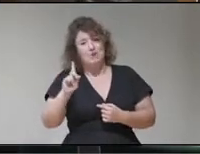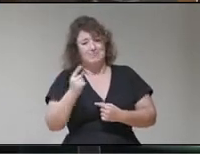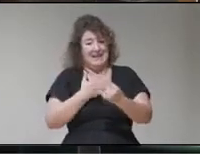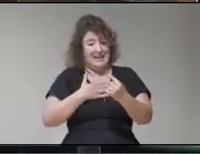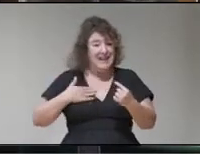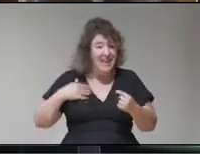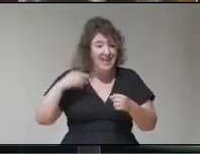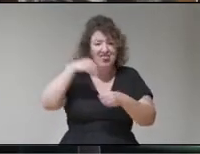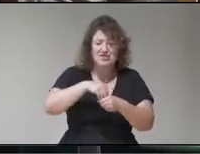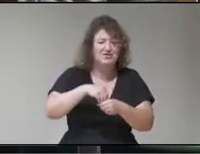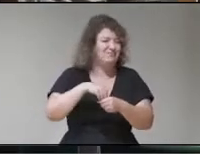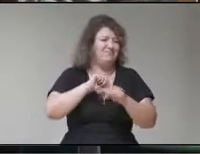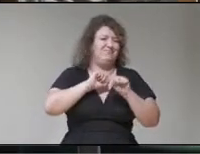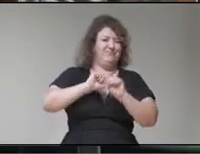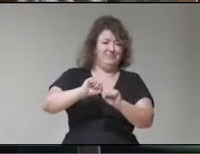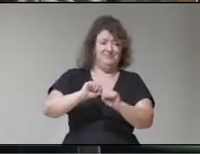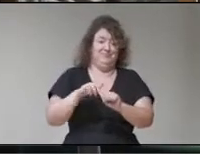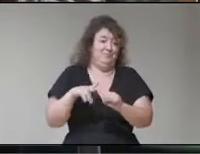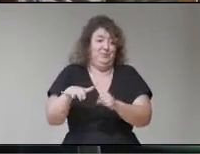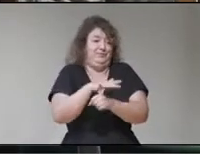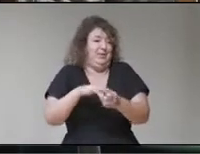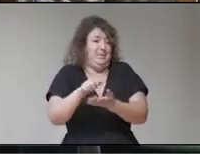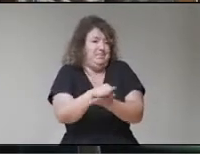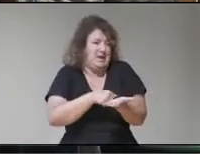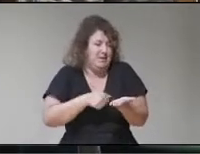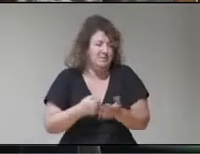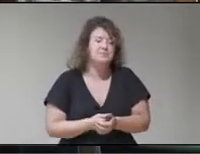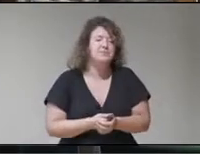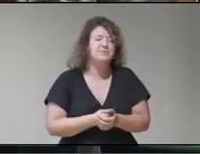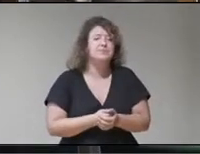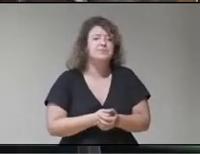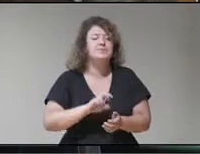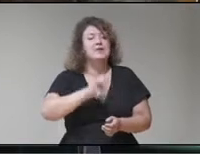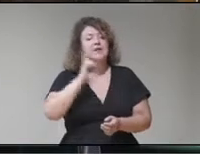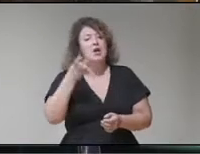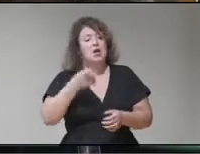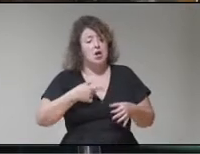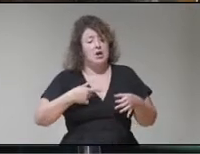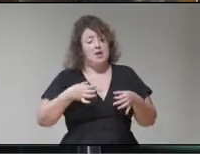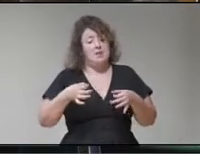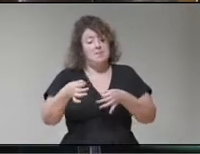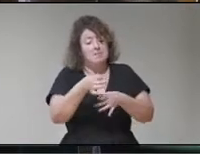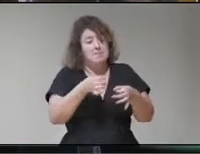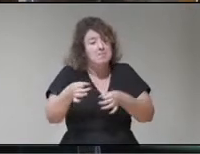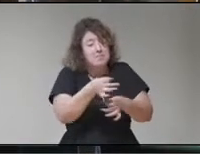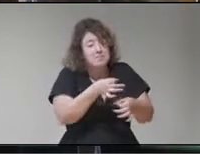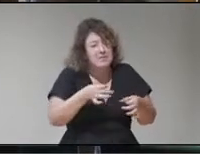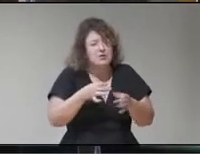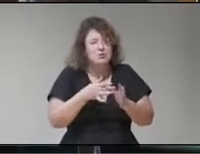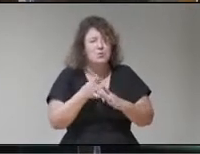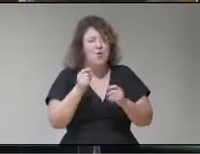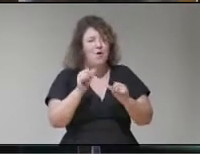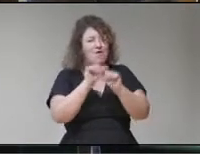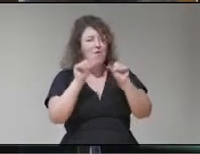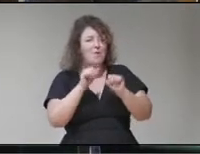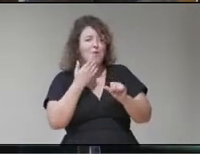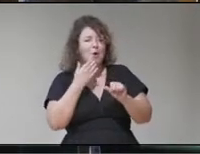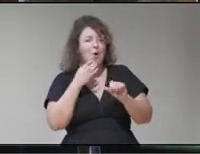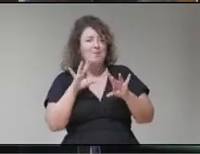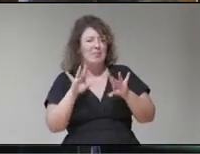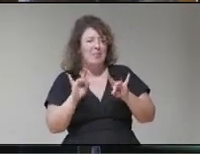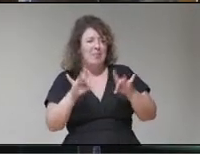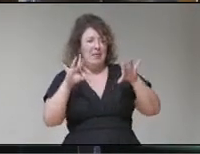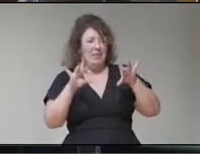la coagregación. Los organismos de la microbiota tienden a ser pegajosos. Se pegan entre